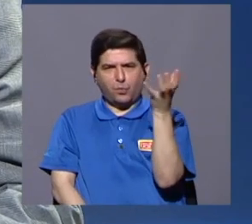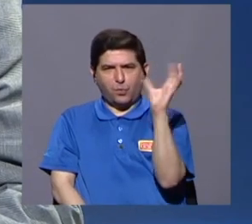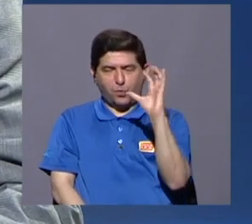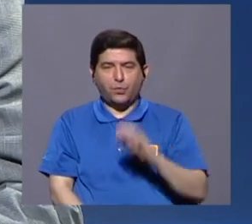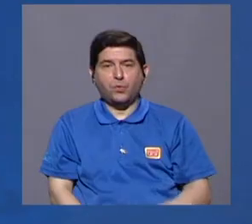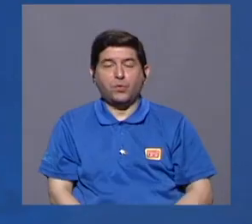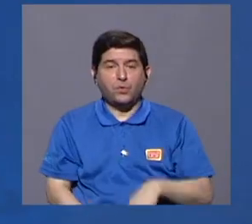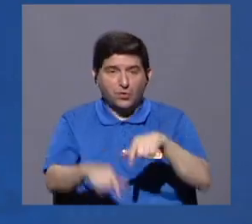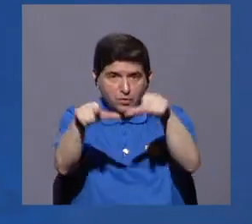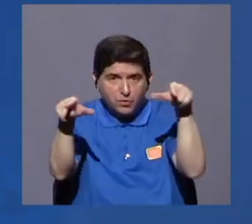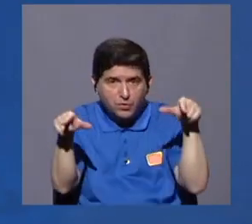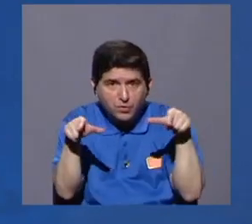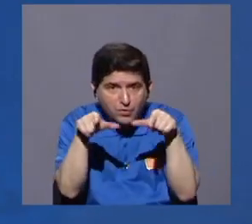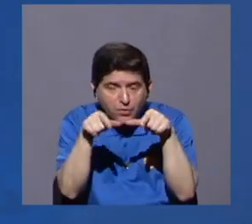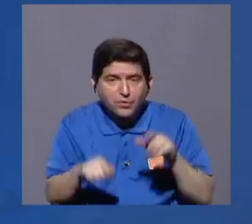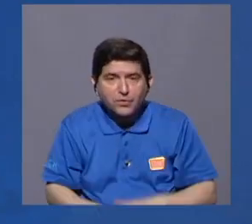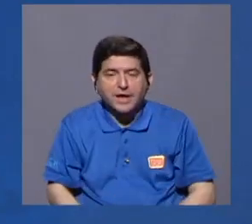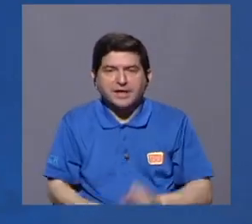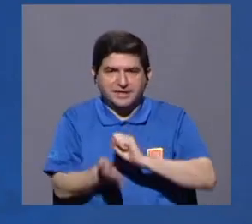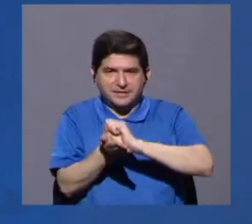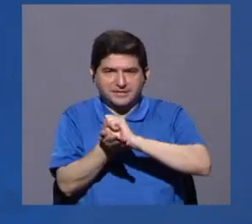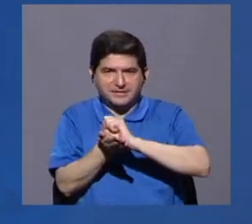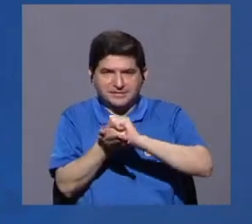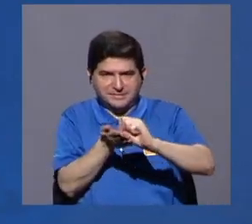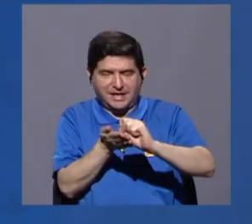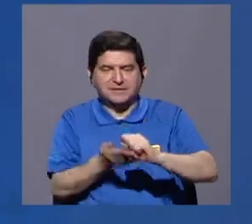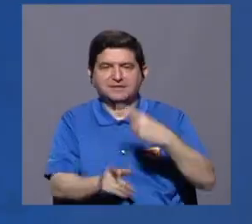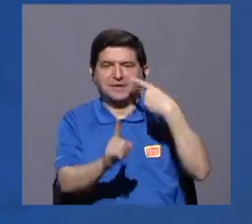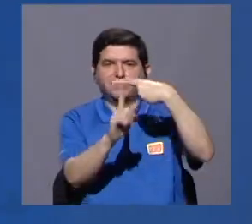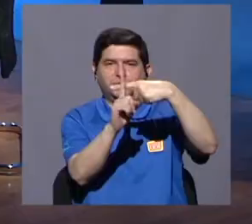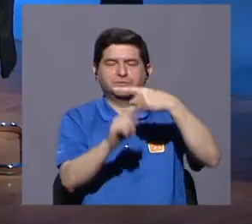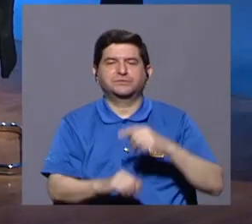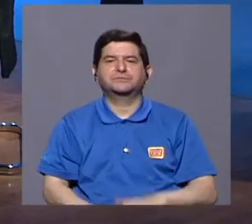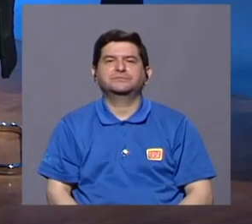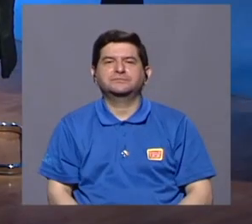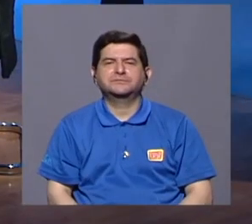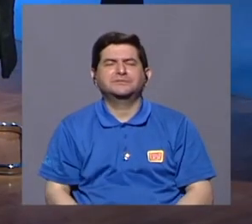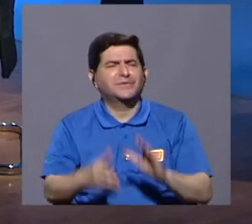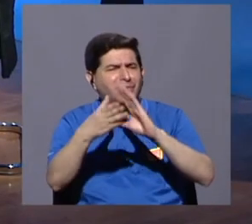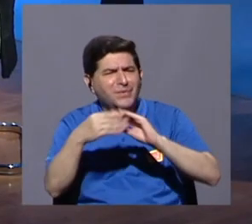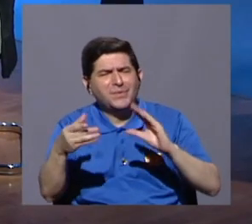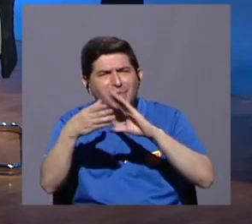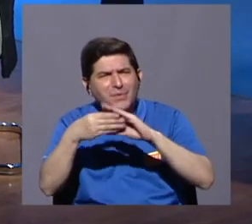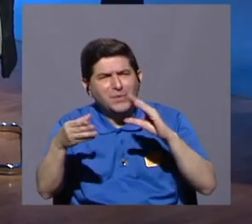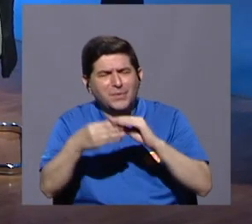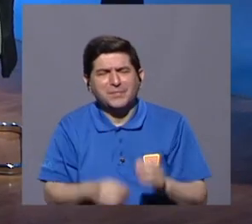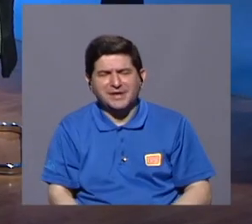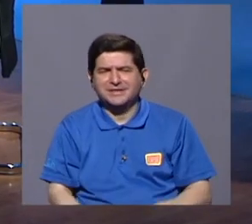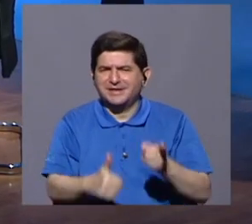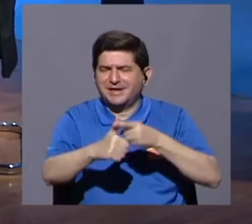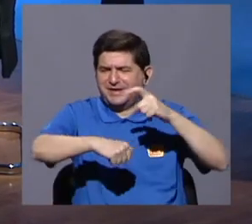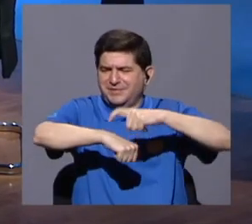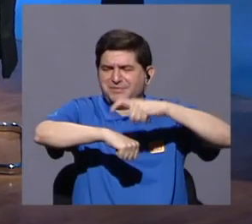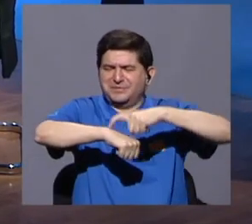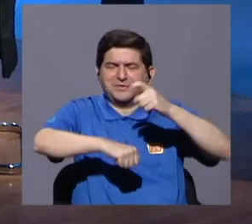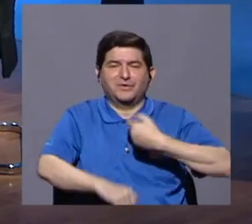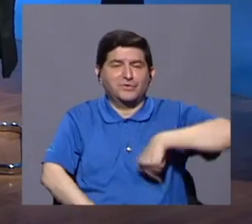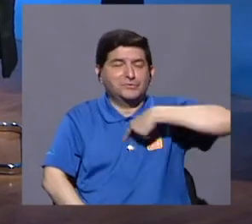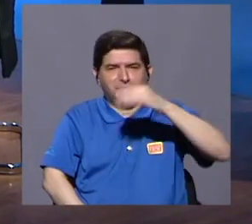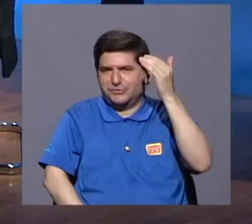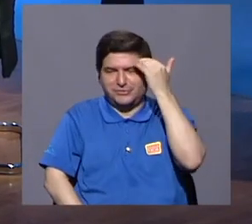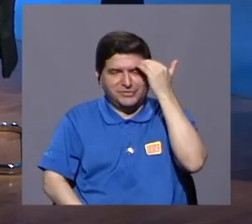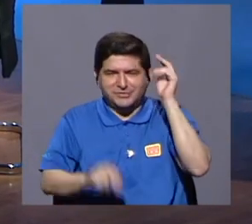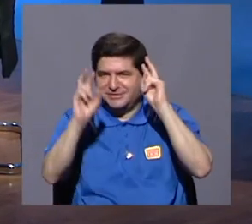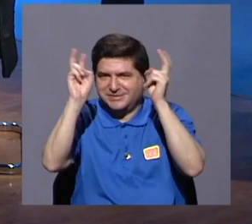radio observatorio de santa cruz así es como mente nos carolina desde el principio porque no sabemos nada de la